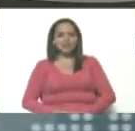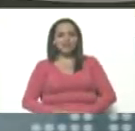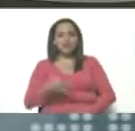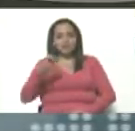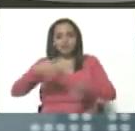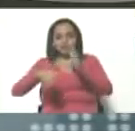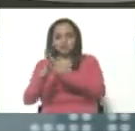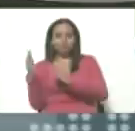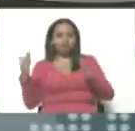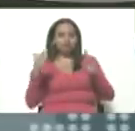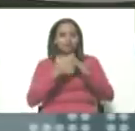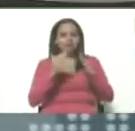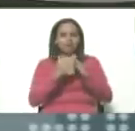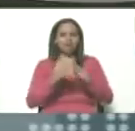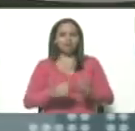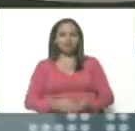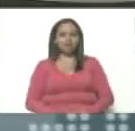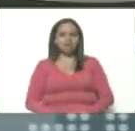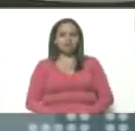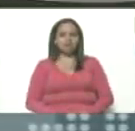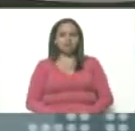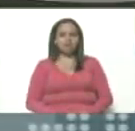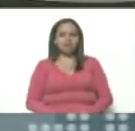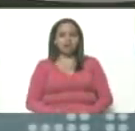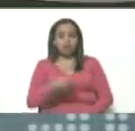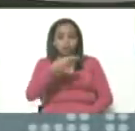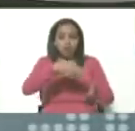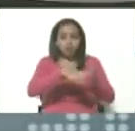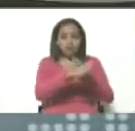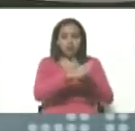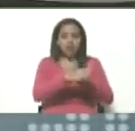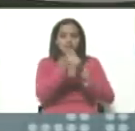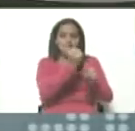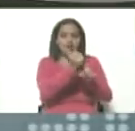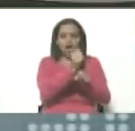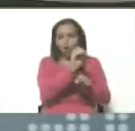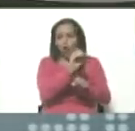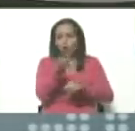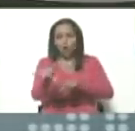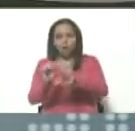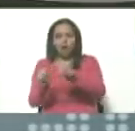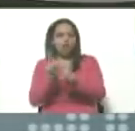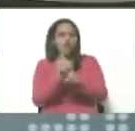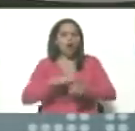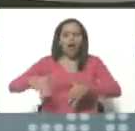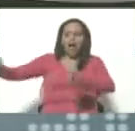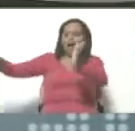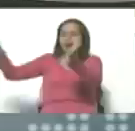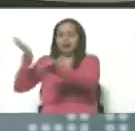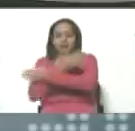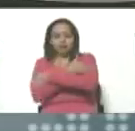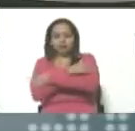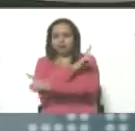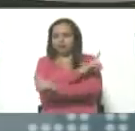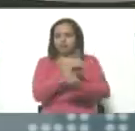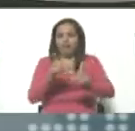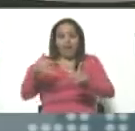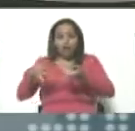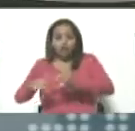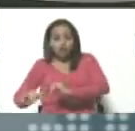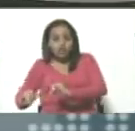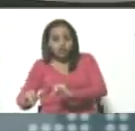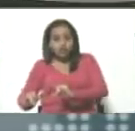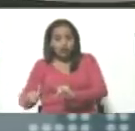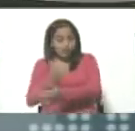su casa, tuvo que salir a trabajar o a comprar algo, no va a llegar abrazando a los hijos, a las